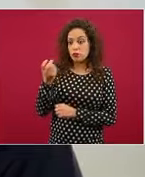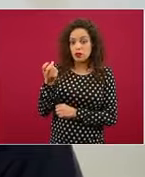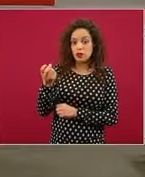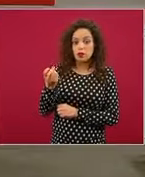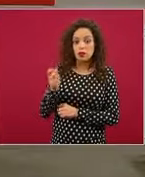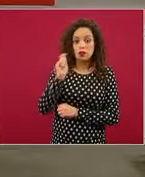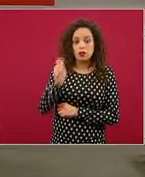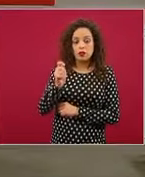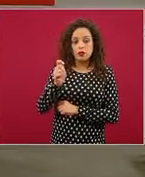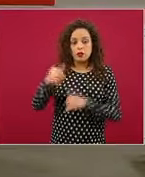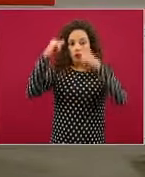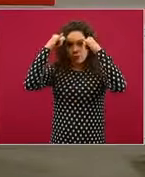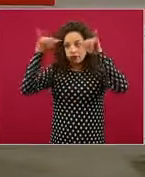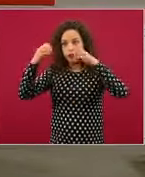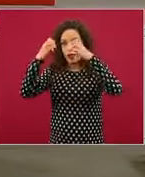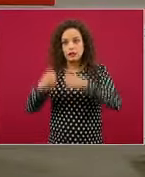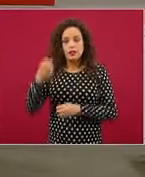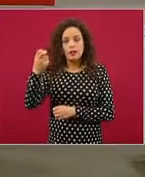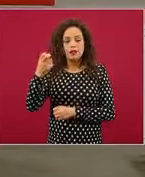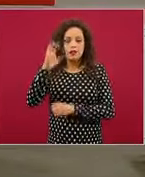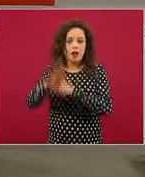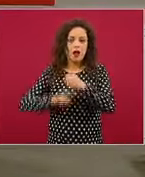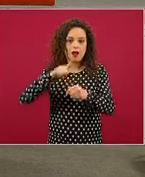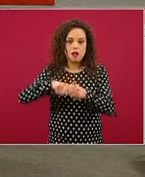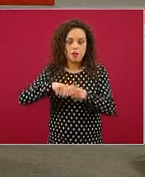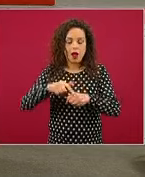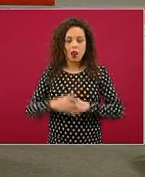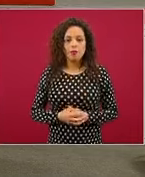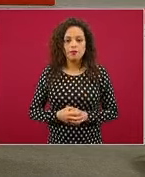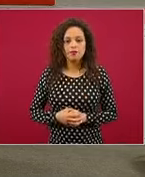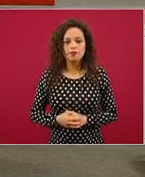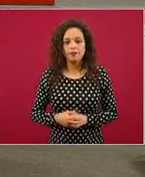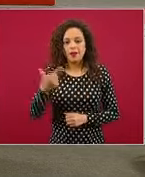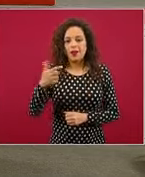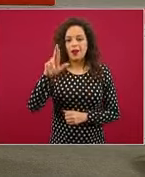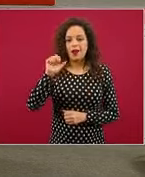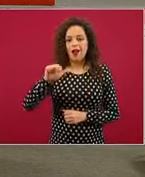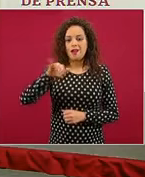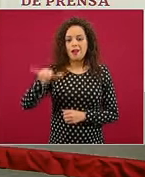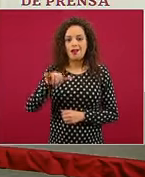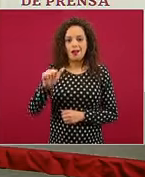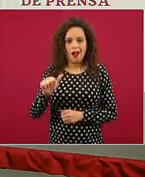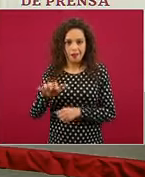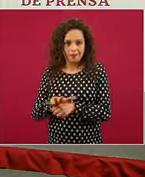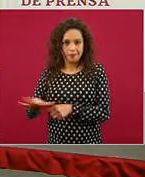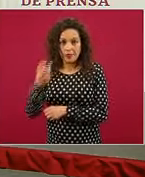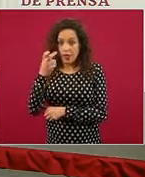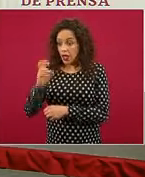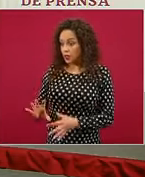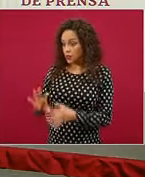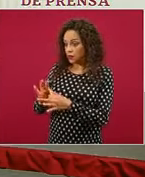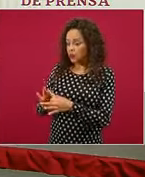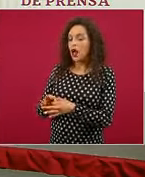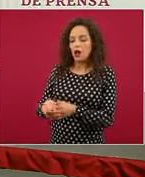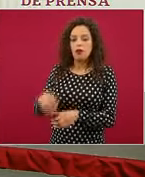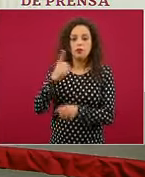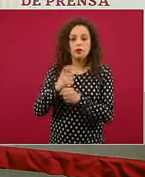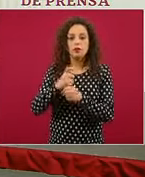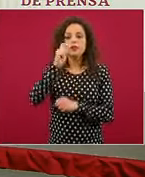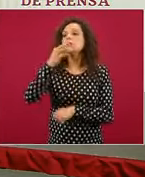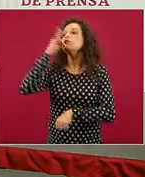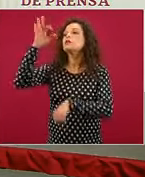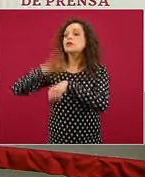con las granjas, digamos, donde estaban este tipo de animales. Ante esa asociación, entonces, primero se pone a disposición de la Organización Mundial